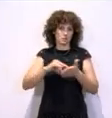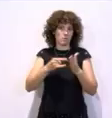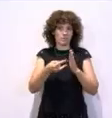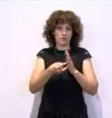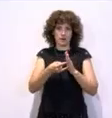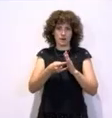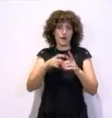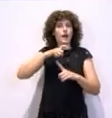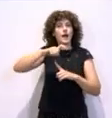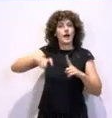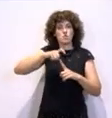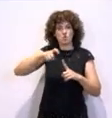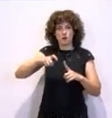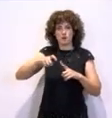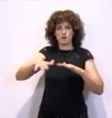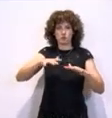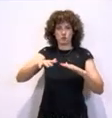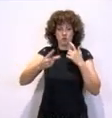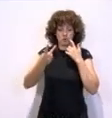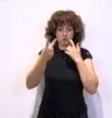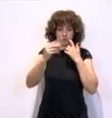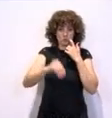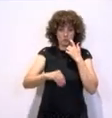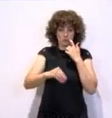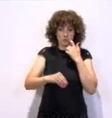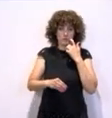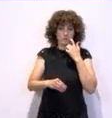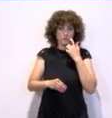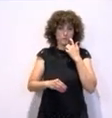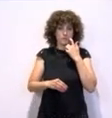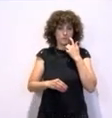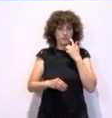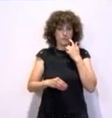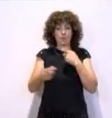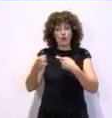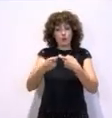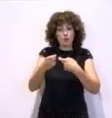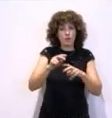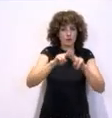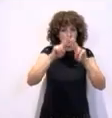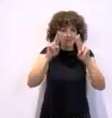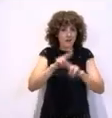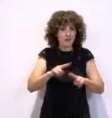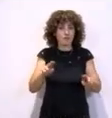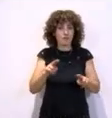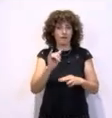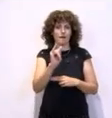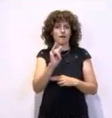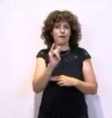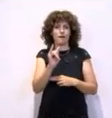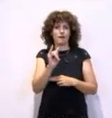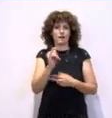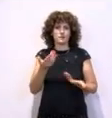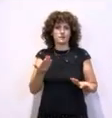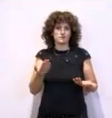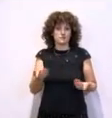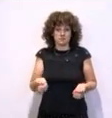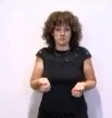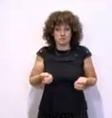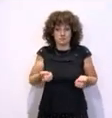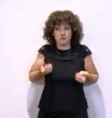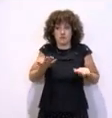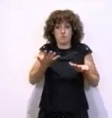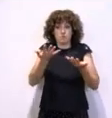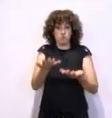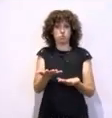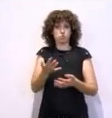de Actuación por segundo año consecutivo. La cooperación internacional que impulsa este Gobierno no es